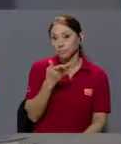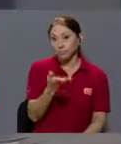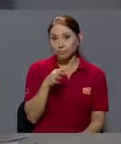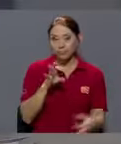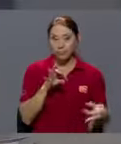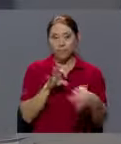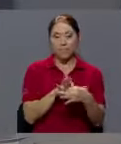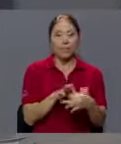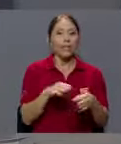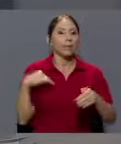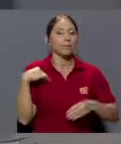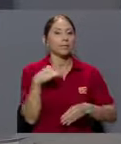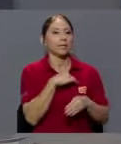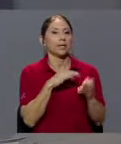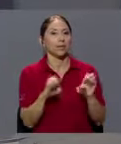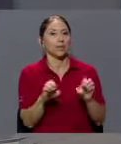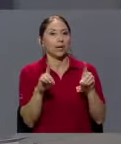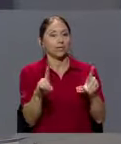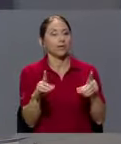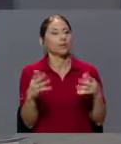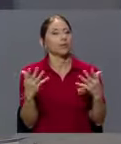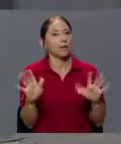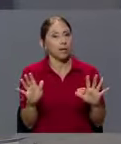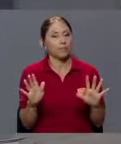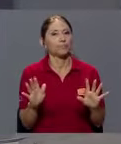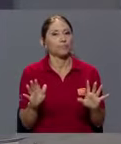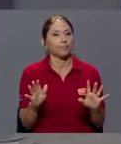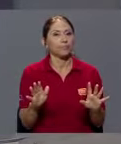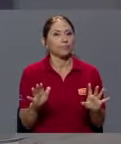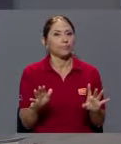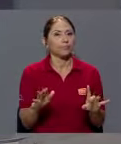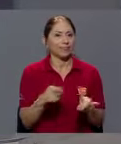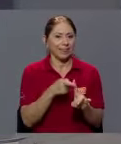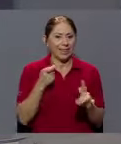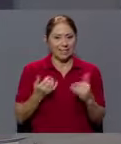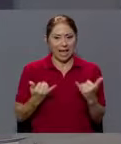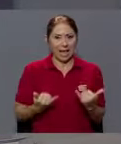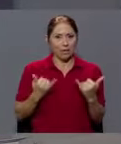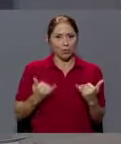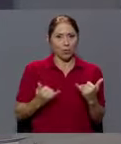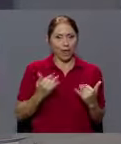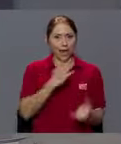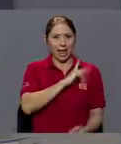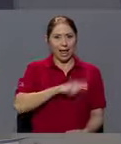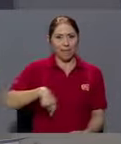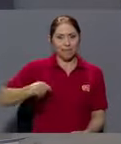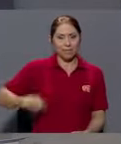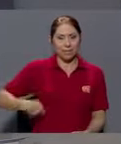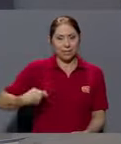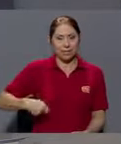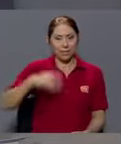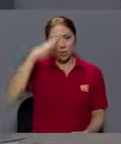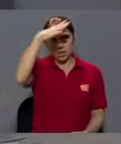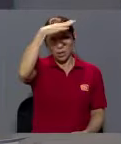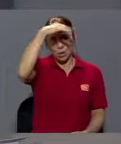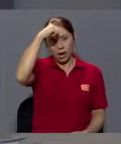En este marco, pues el Ministerio de Educación pues sí ha planteado desde la entrada de la actual administración de don Carlos